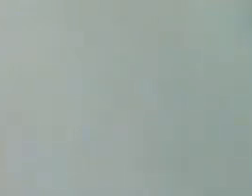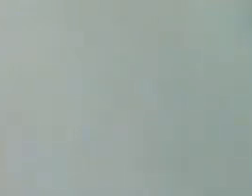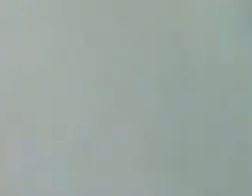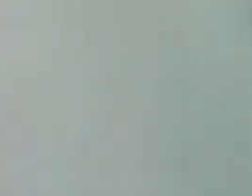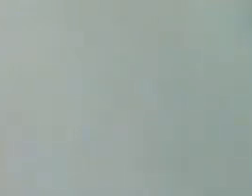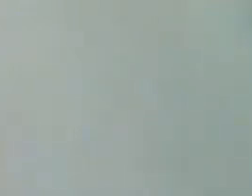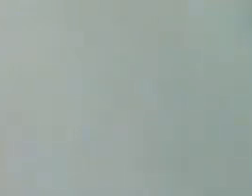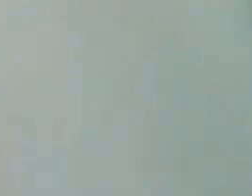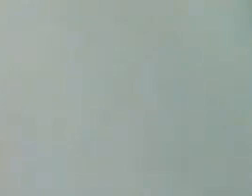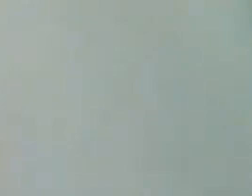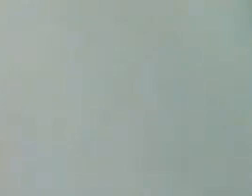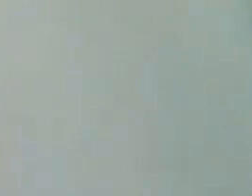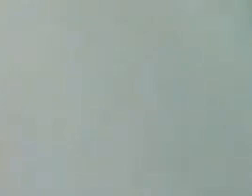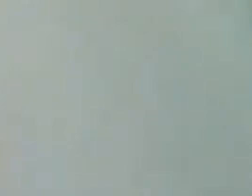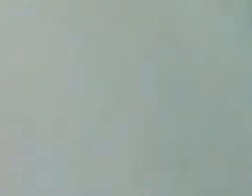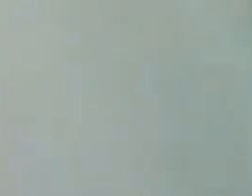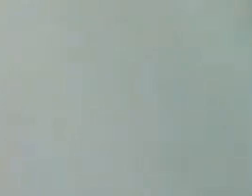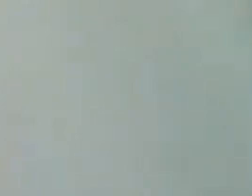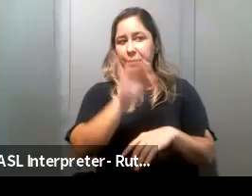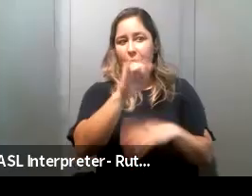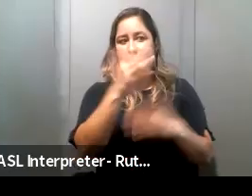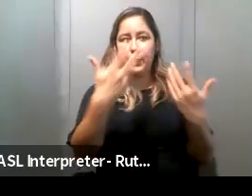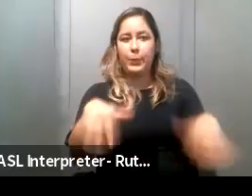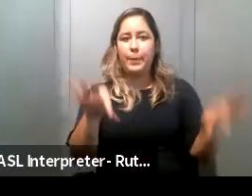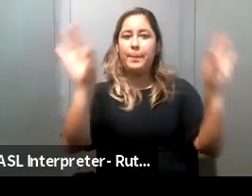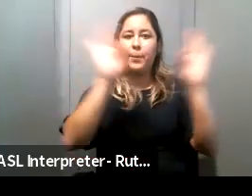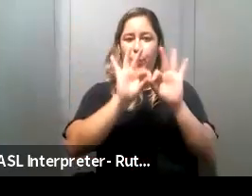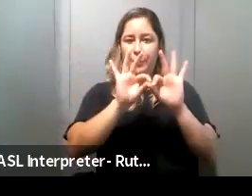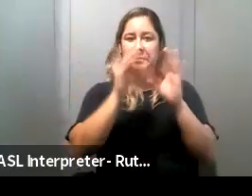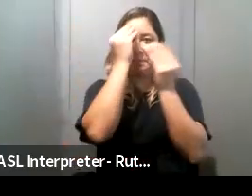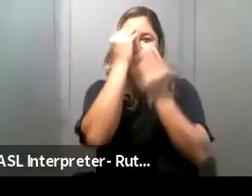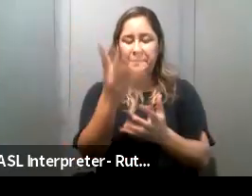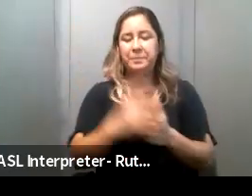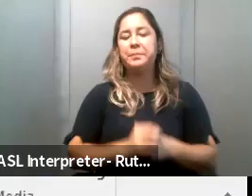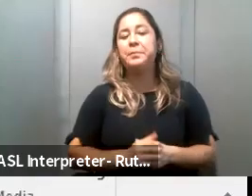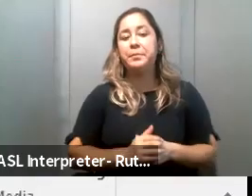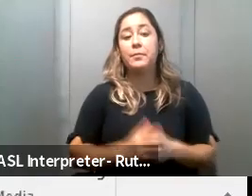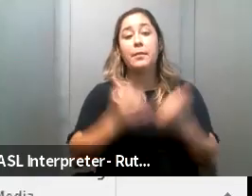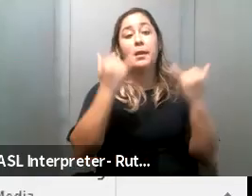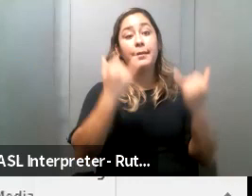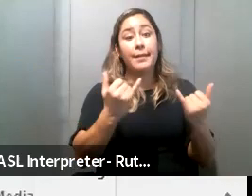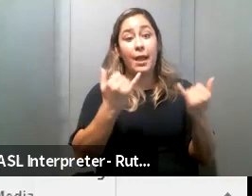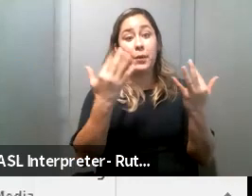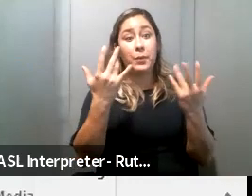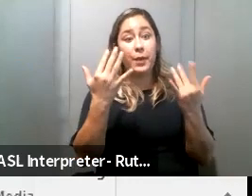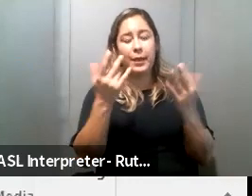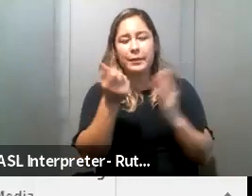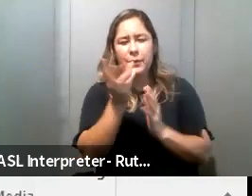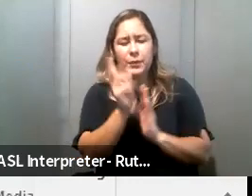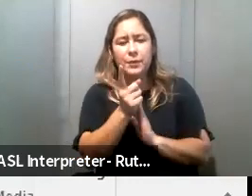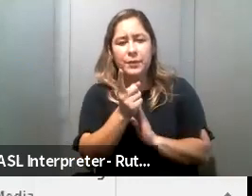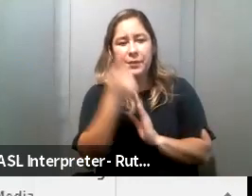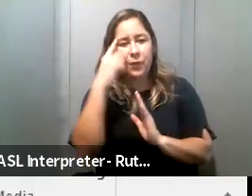sus lugares. Entonces va a ser información que pueden regresar y ver cómo pueden hacer aliados. Ahora estamos esperando unos segunditos para poner